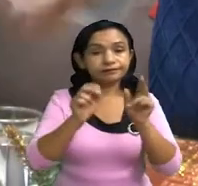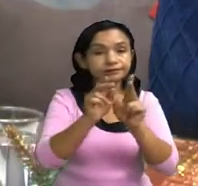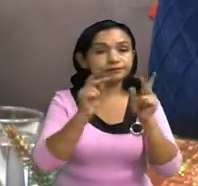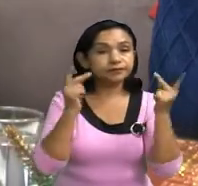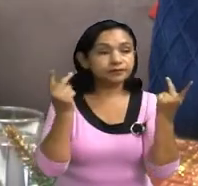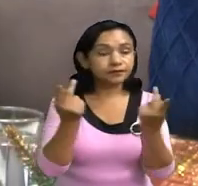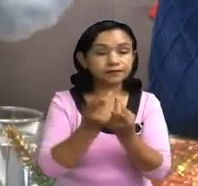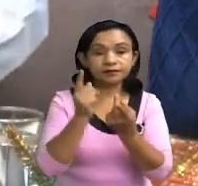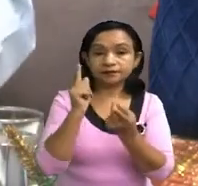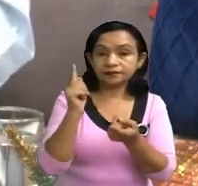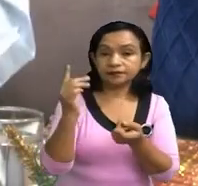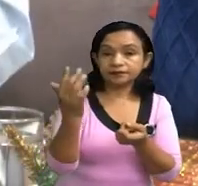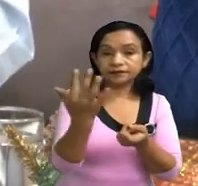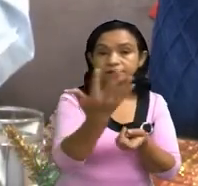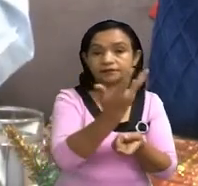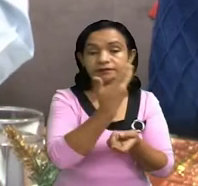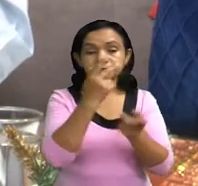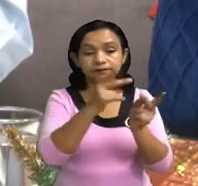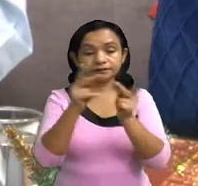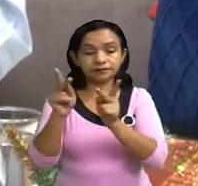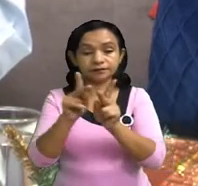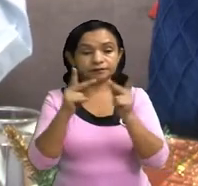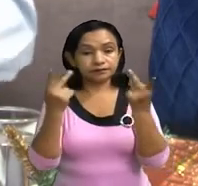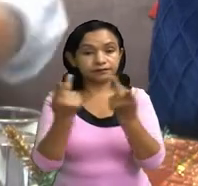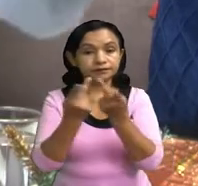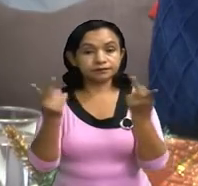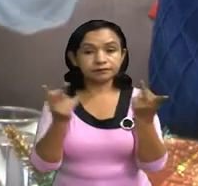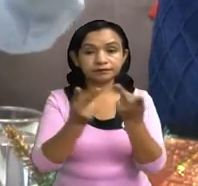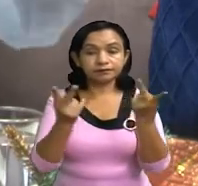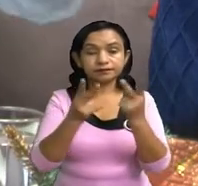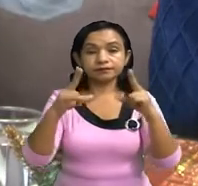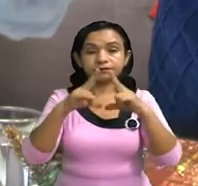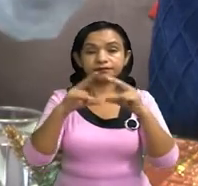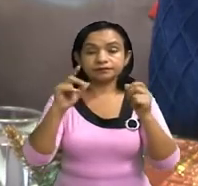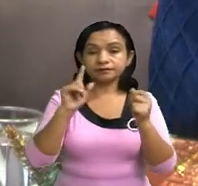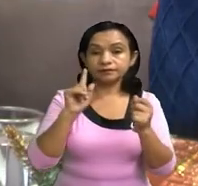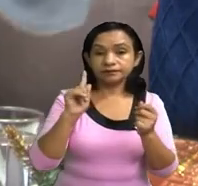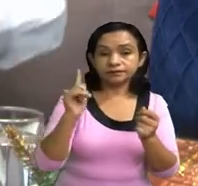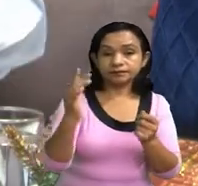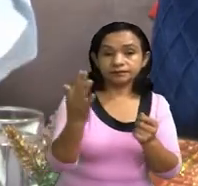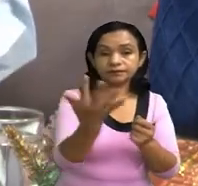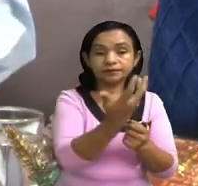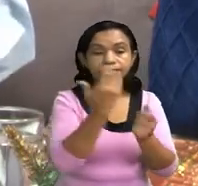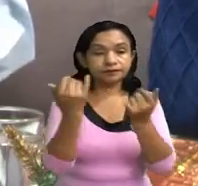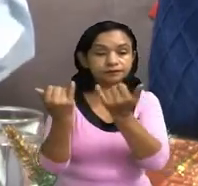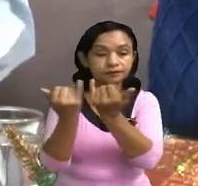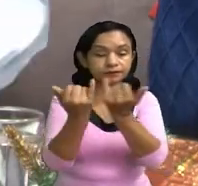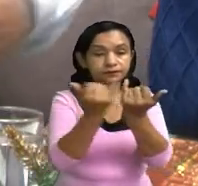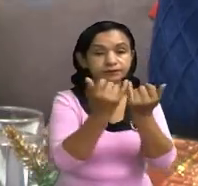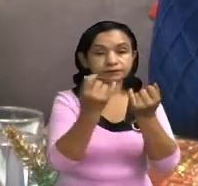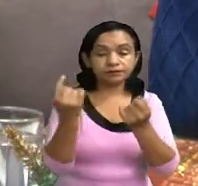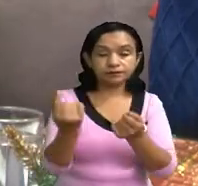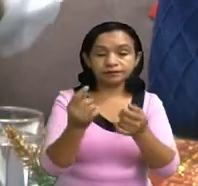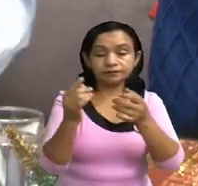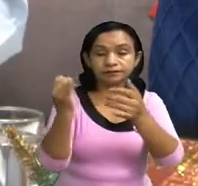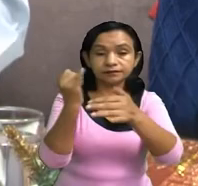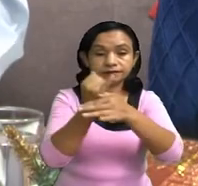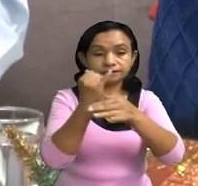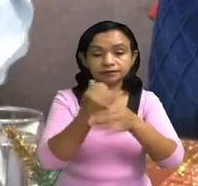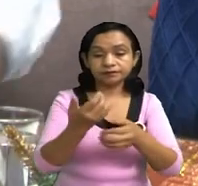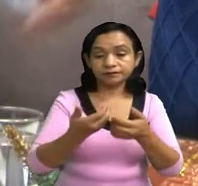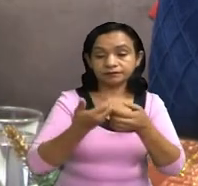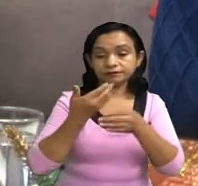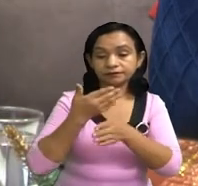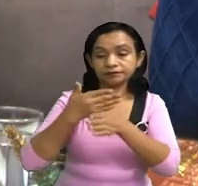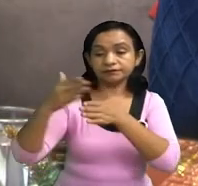porque todos somos pueblo nicaragüense, todos somos iglesia. No nos excluyan,